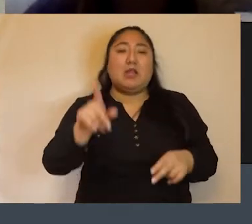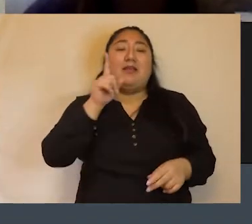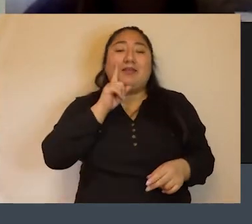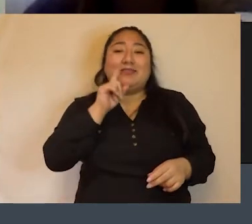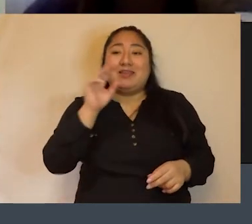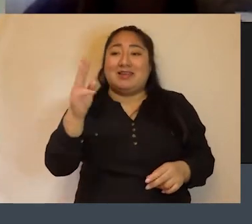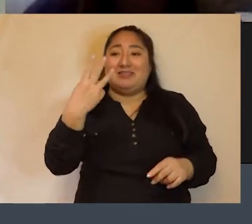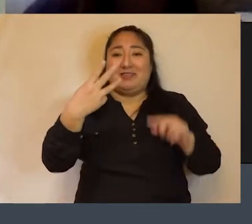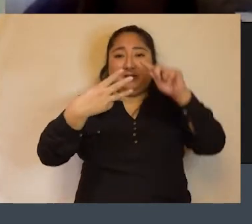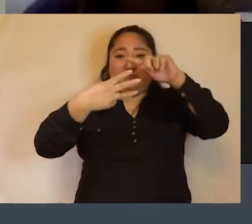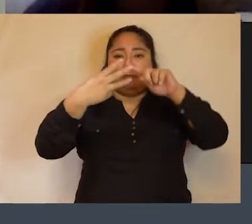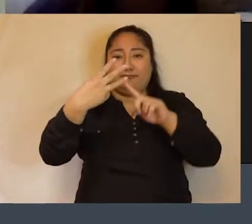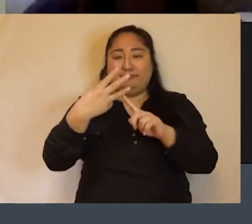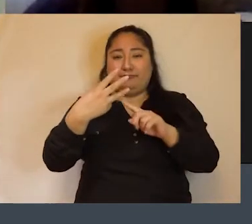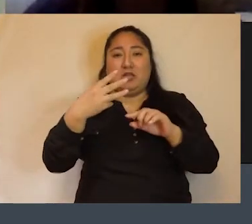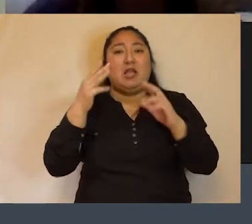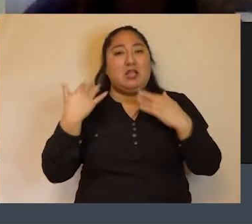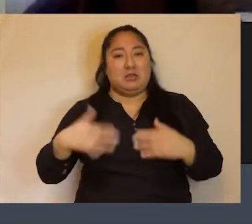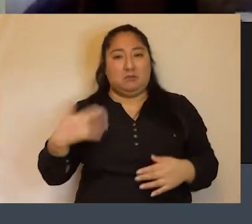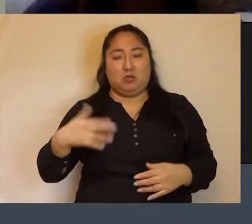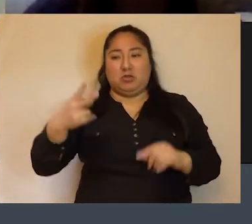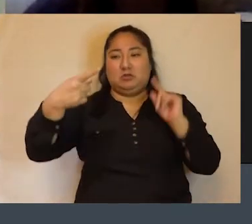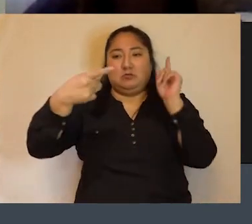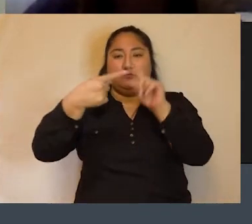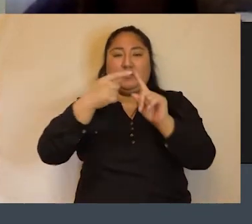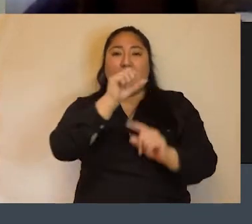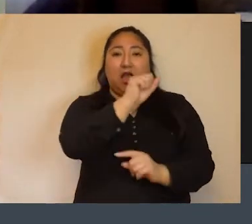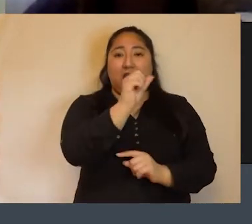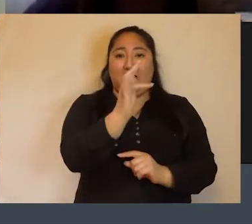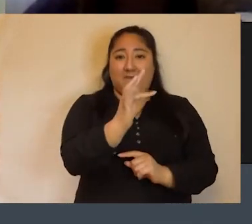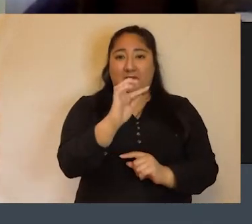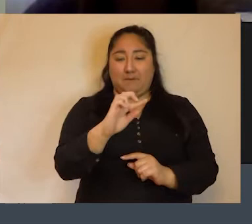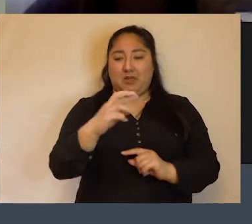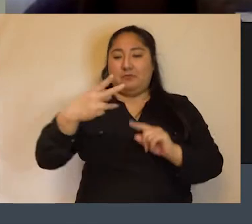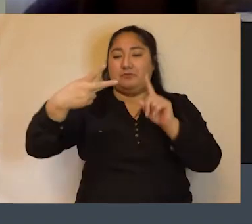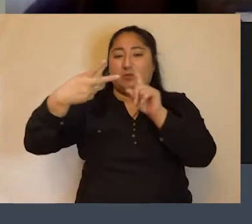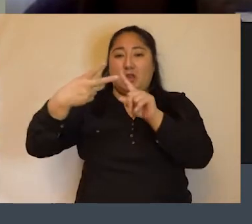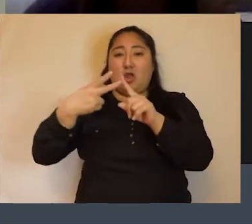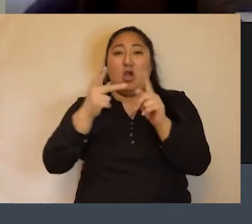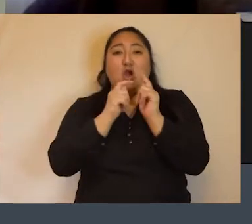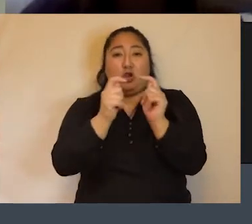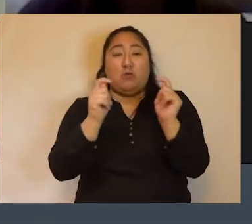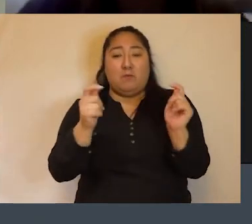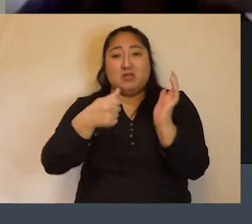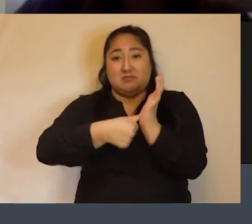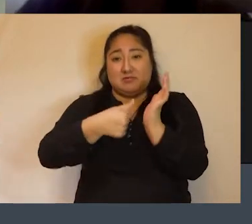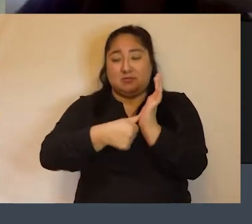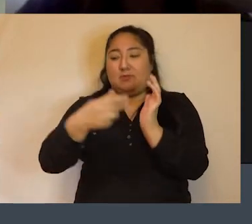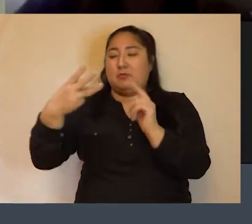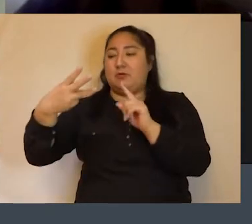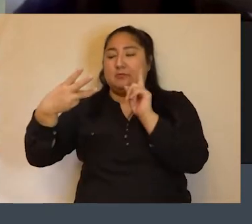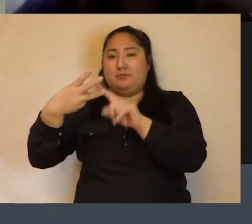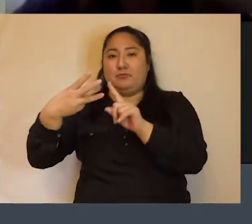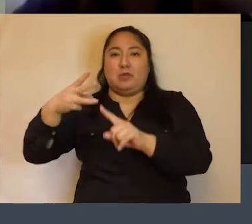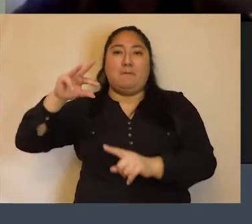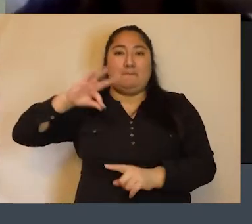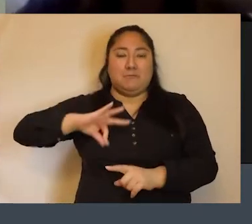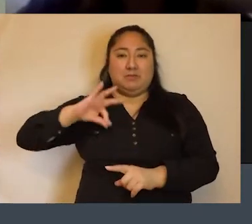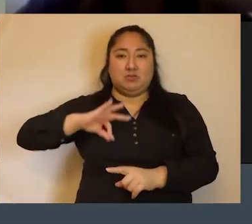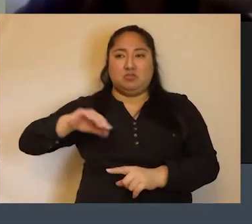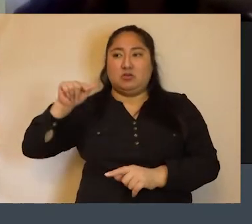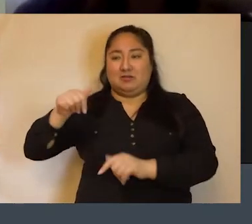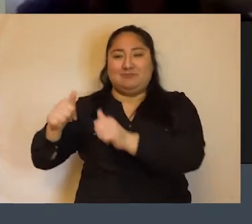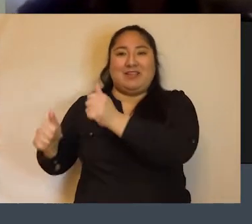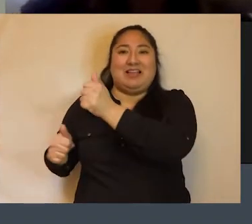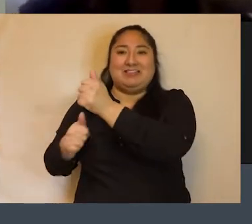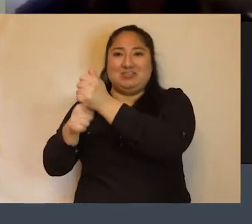está compuesto por 3 pilares fundamentales, 3 partícipes, que son las AFPs, las compañías de seguro y los asesores